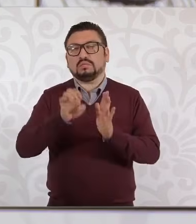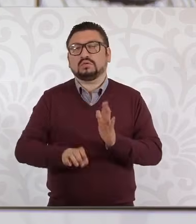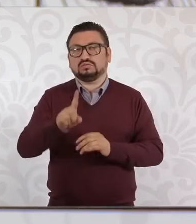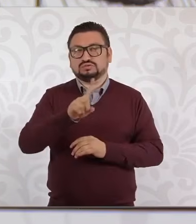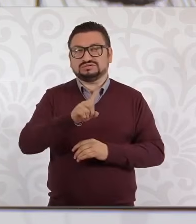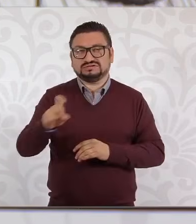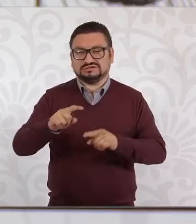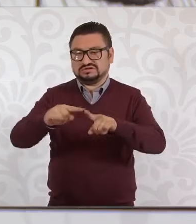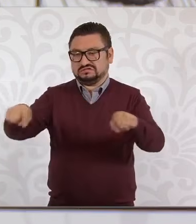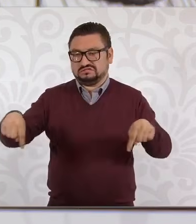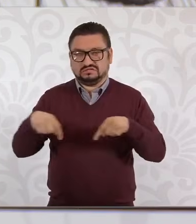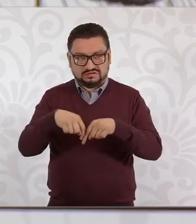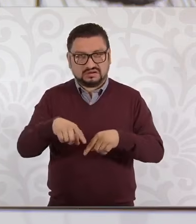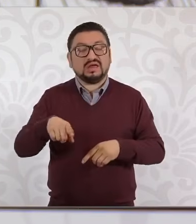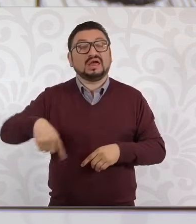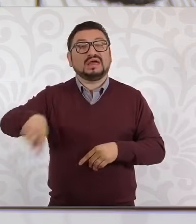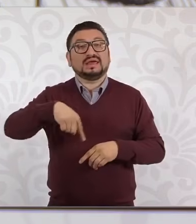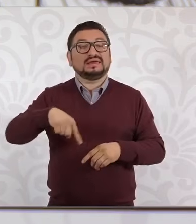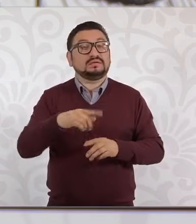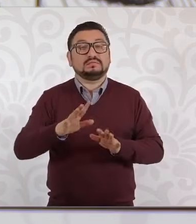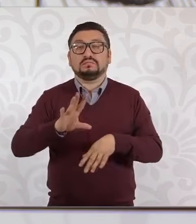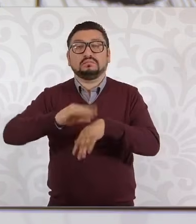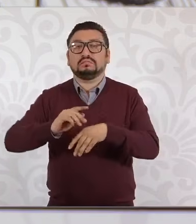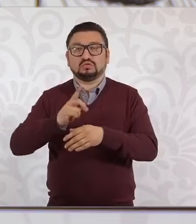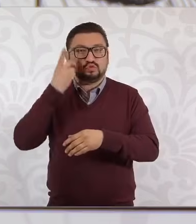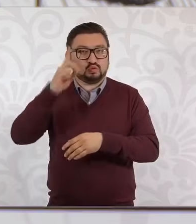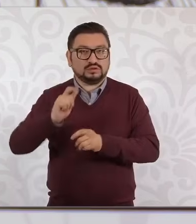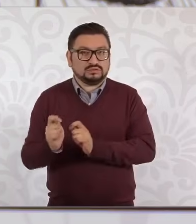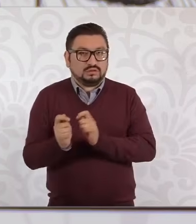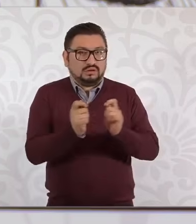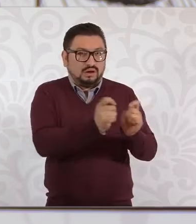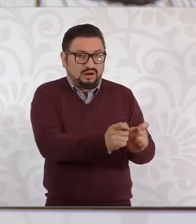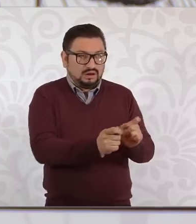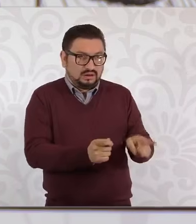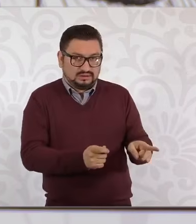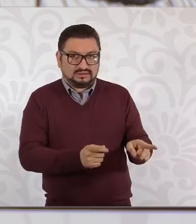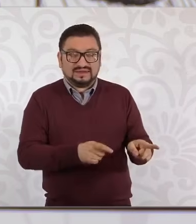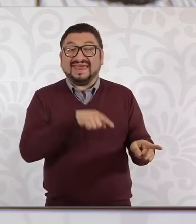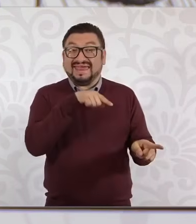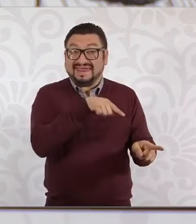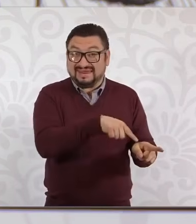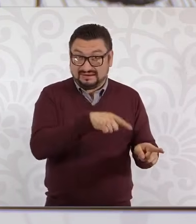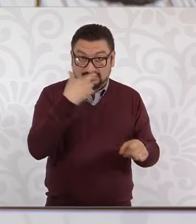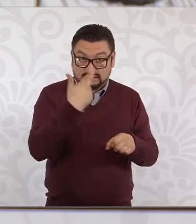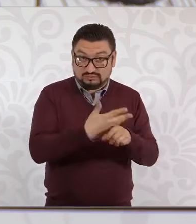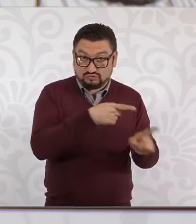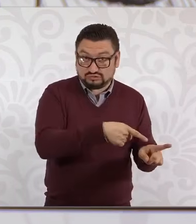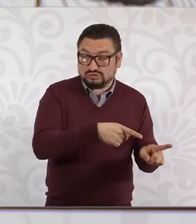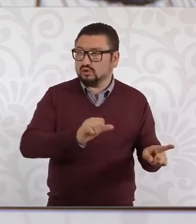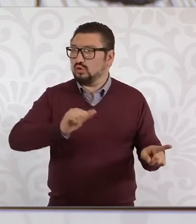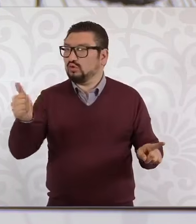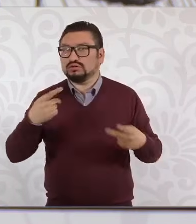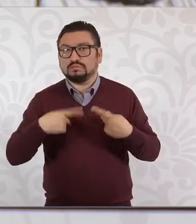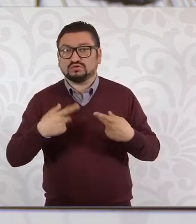metros cúbicos y ya se le había otorgado la concesión a alguien de esos 100 metros cúbicos, otra